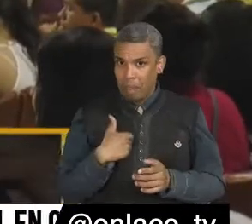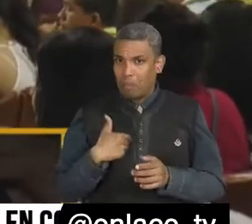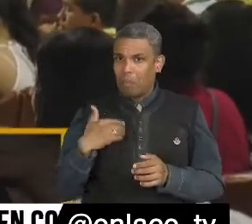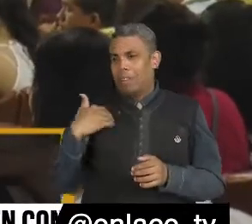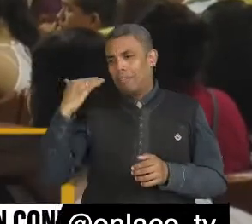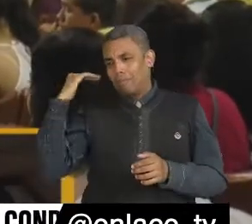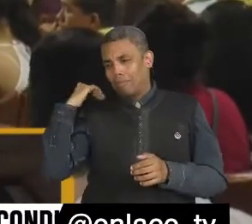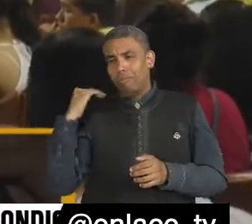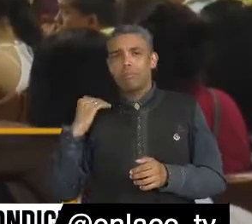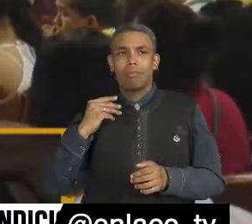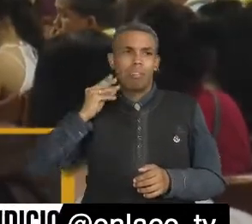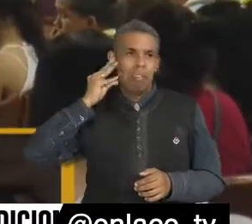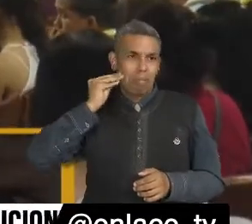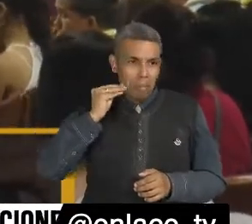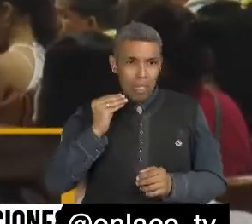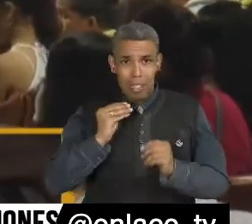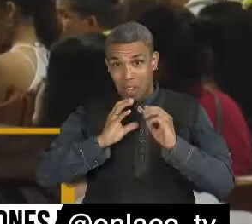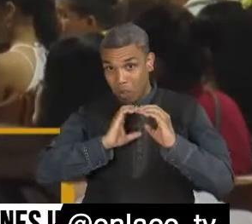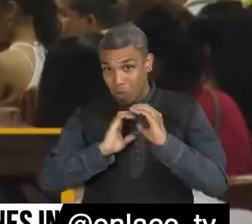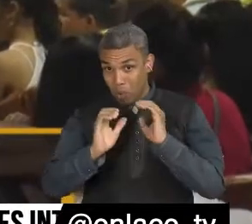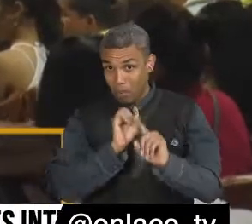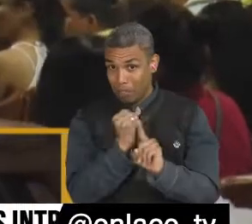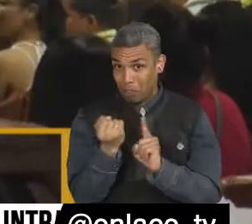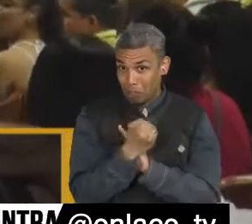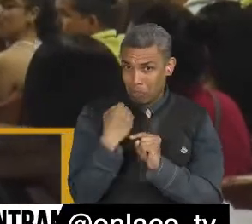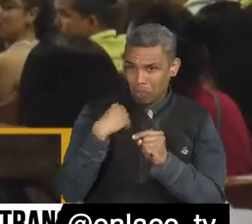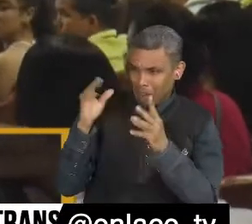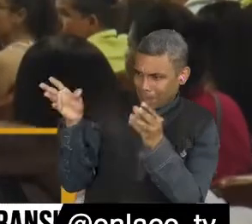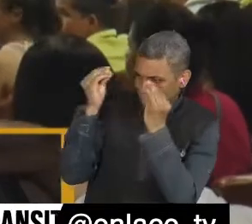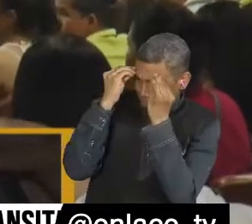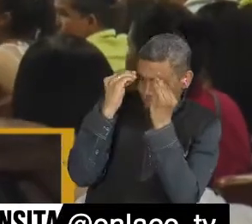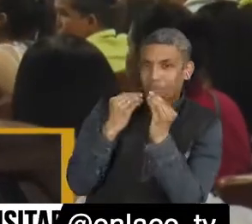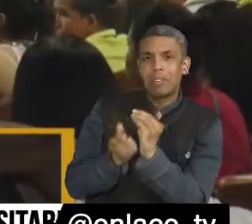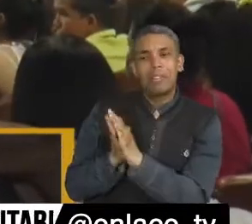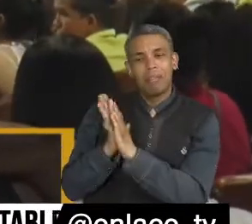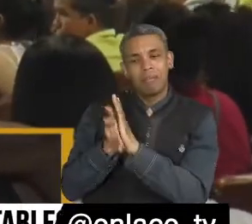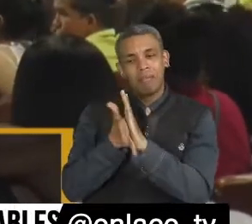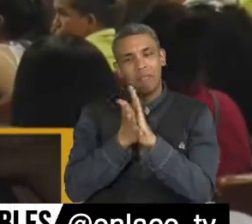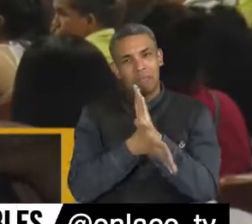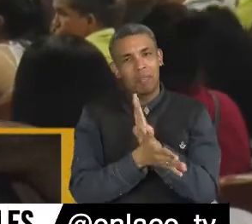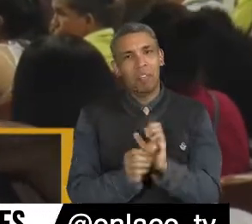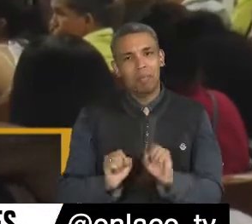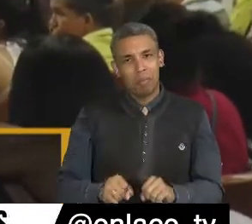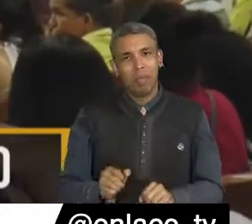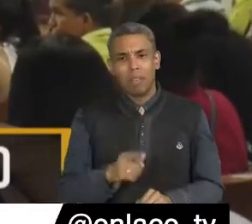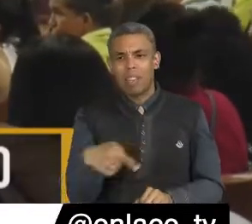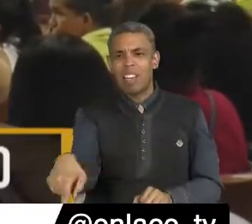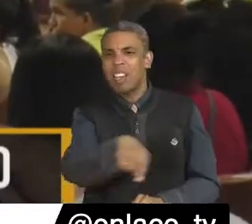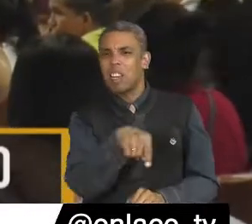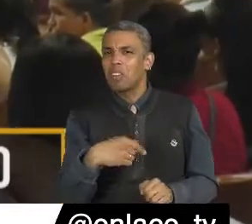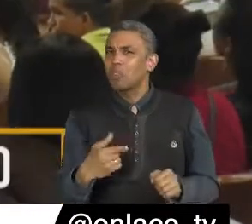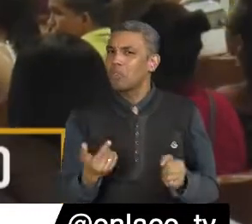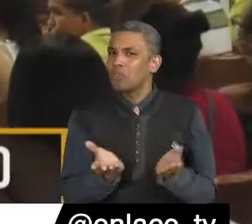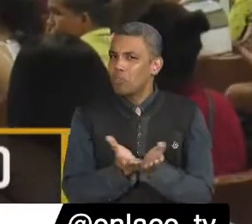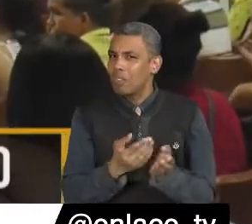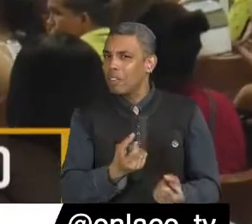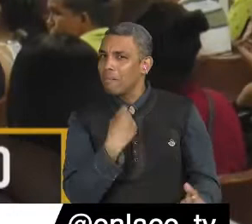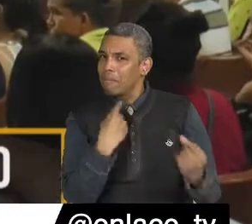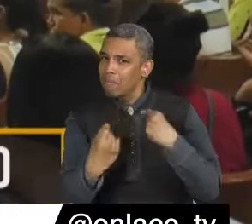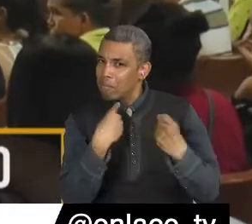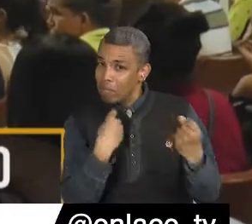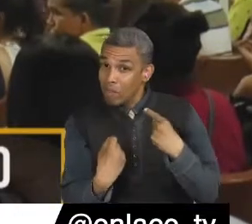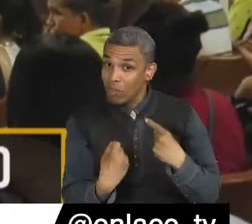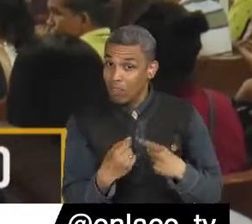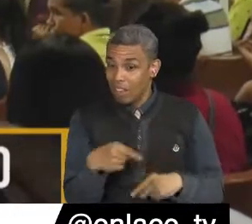en la ciudad y en la región y segundo, poder llenarse de todo el dinamismo y de las buenas ideas y de las buenas preguntas que le puedan generar a uno. Esas inquietudes